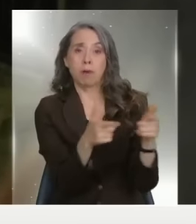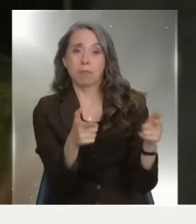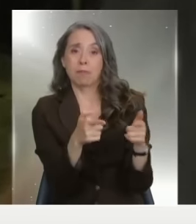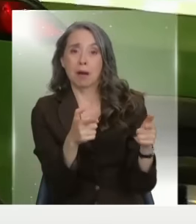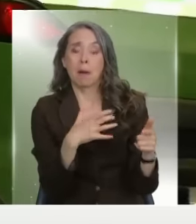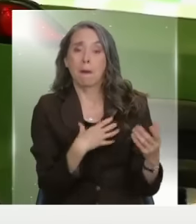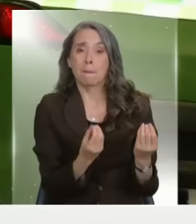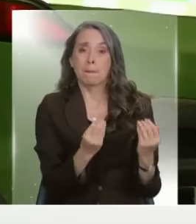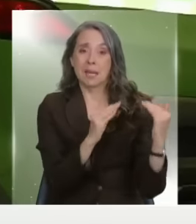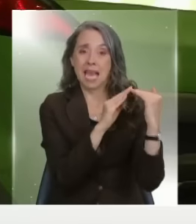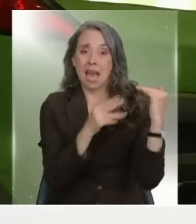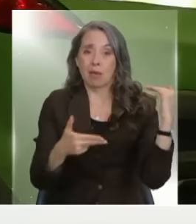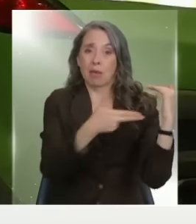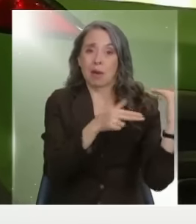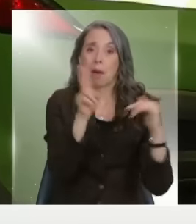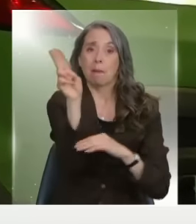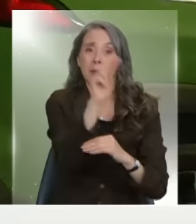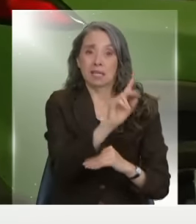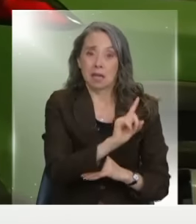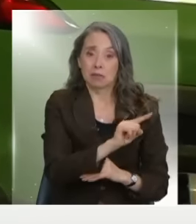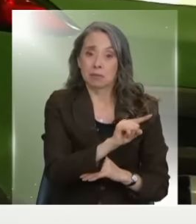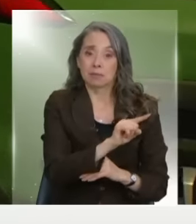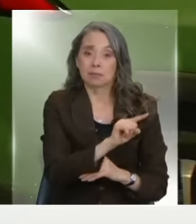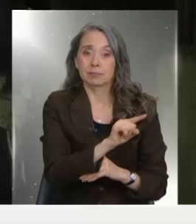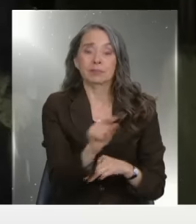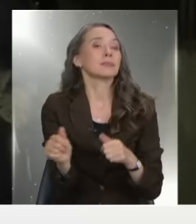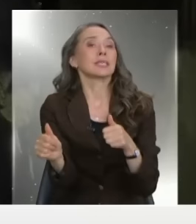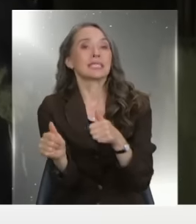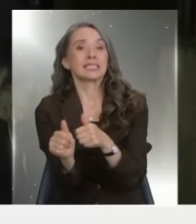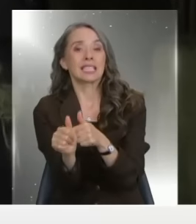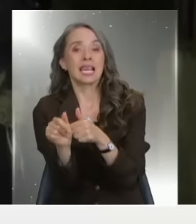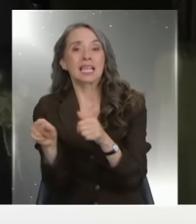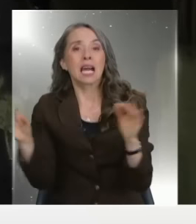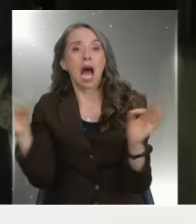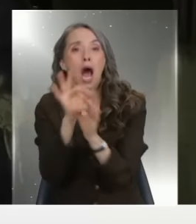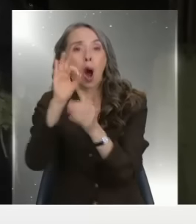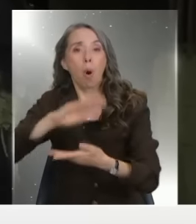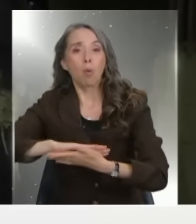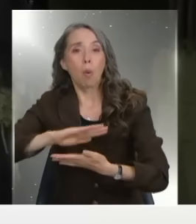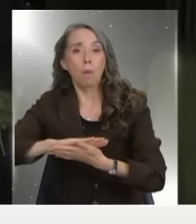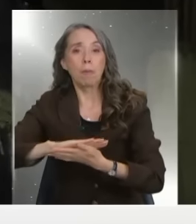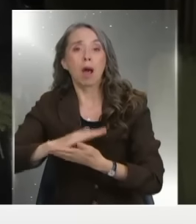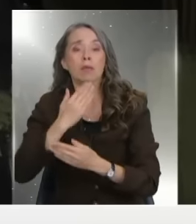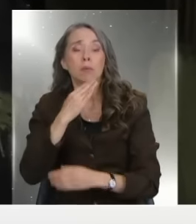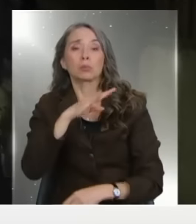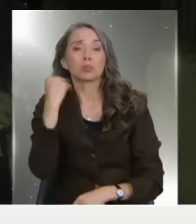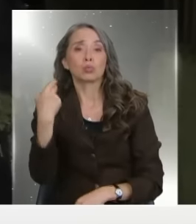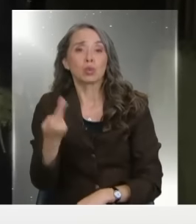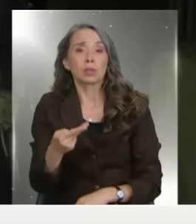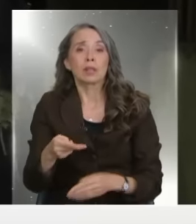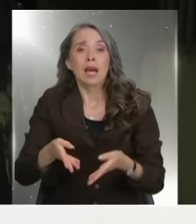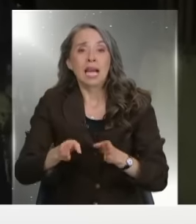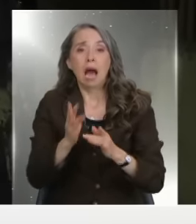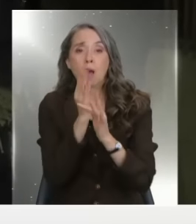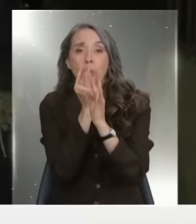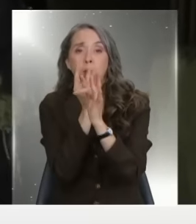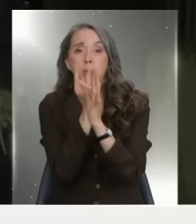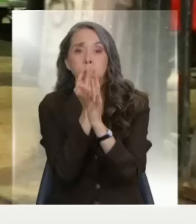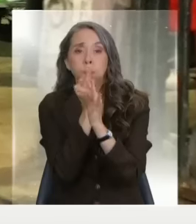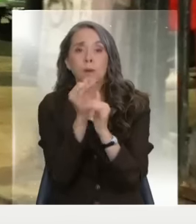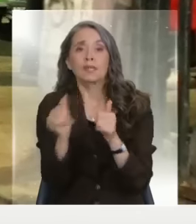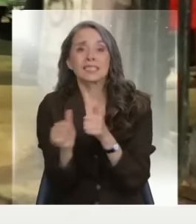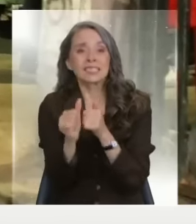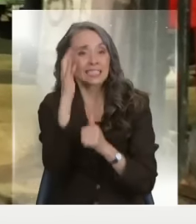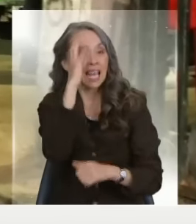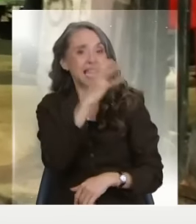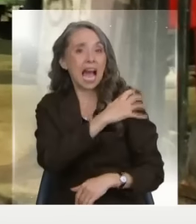terror en este sector de La Pintana. A solo pasos, este cumpleaños terminó en tragedia. Calle Las Flautas, muy cerca de